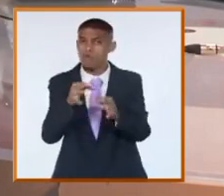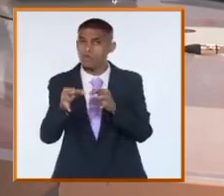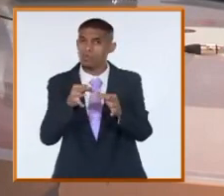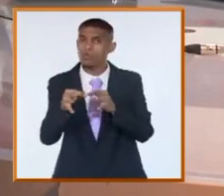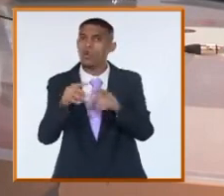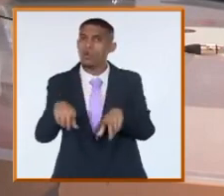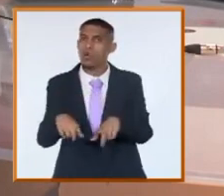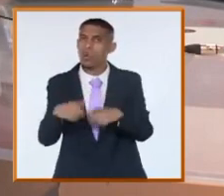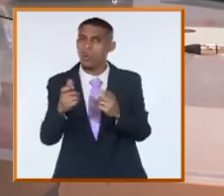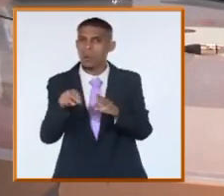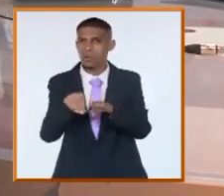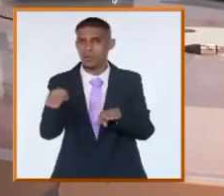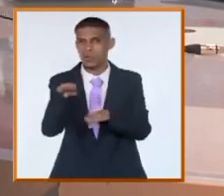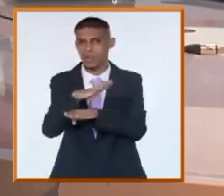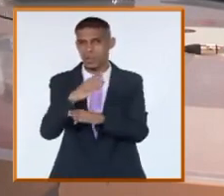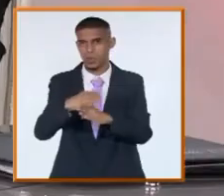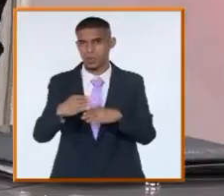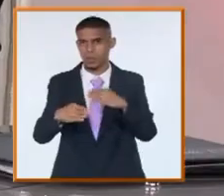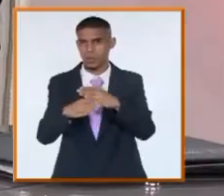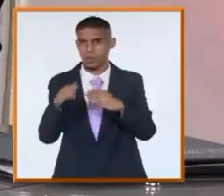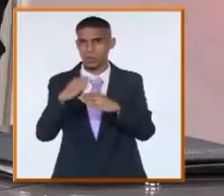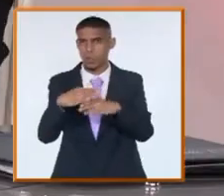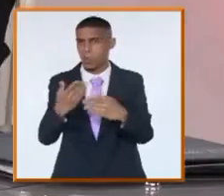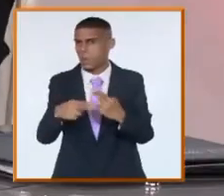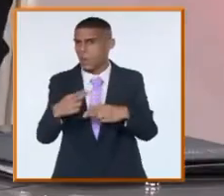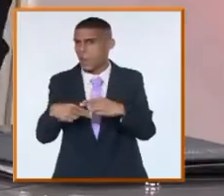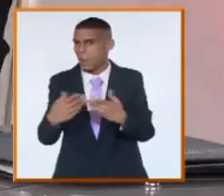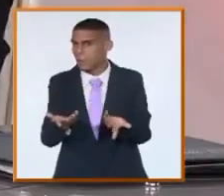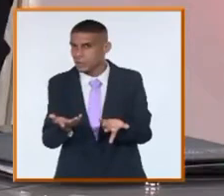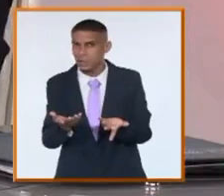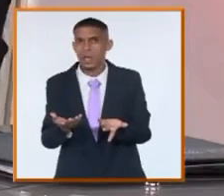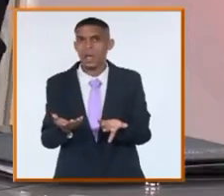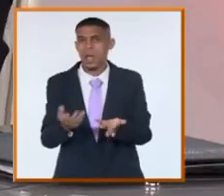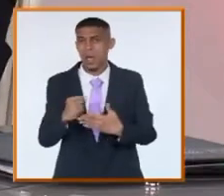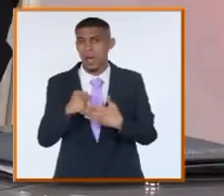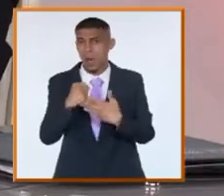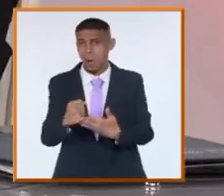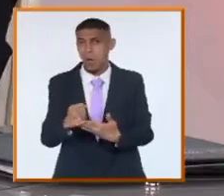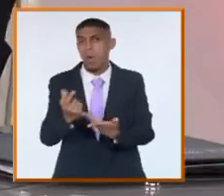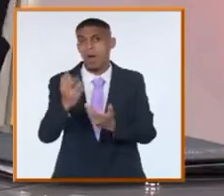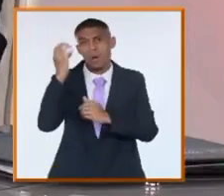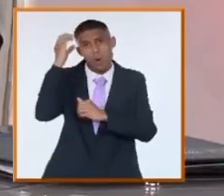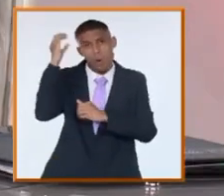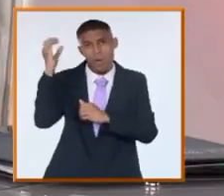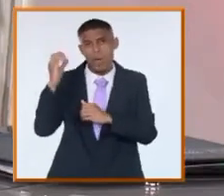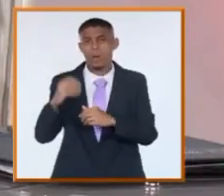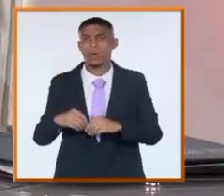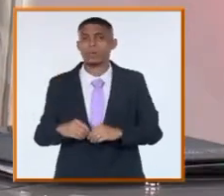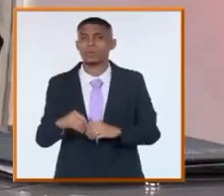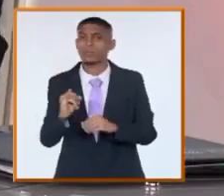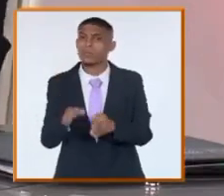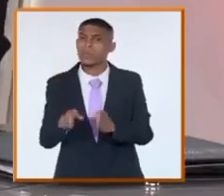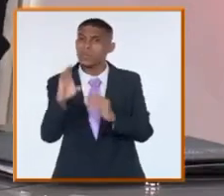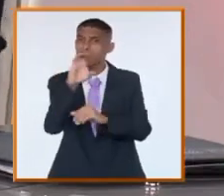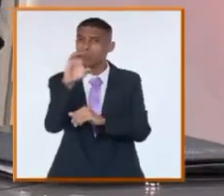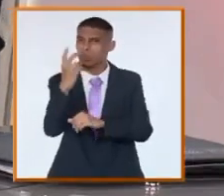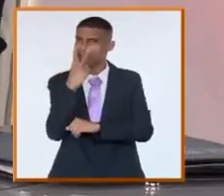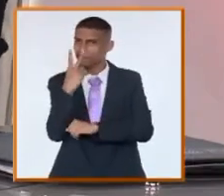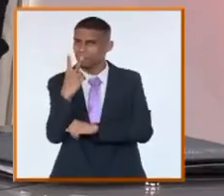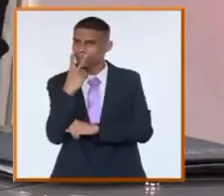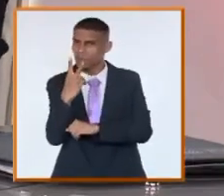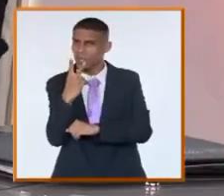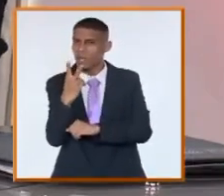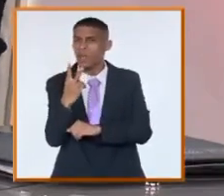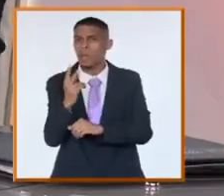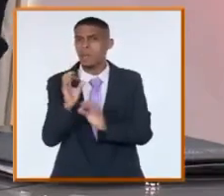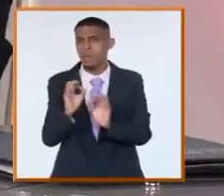cumple el Ministerio de la construcción cuáles son sus misiones principales cuáles son sus instituciones las instituciones que atiende como